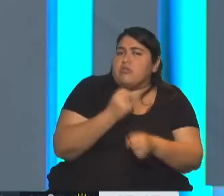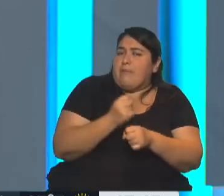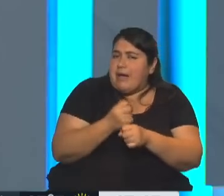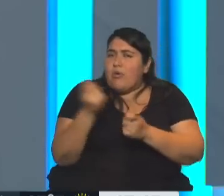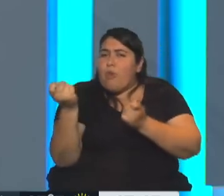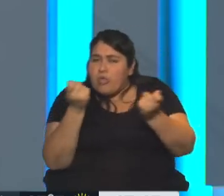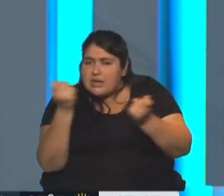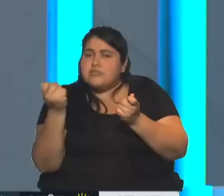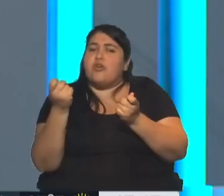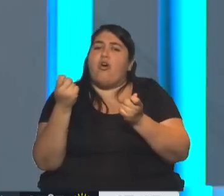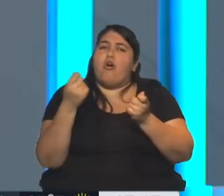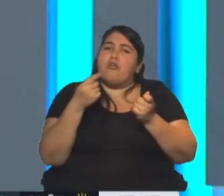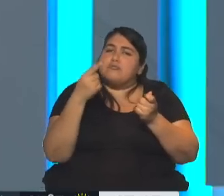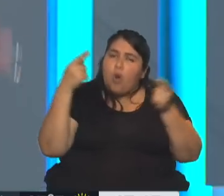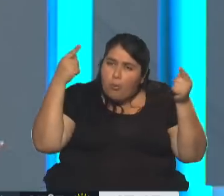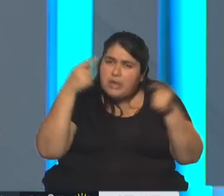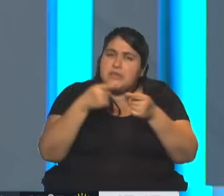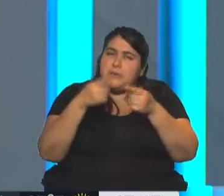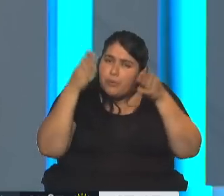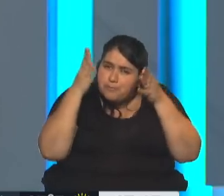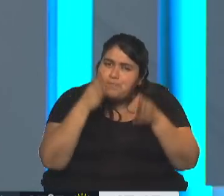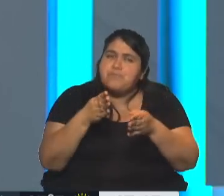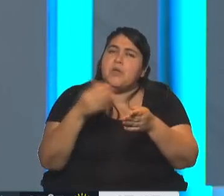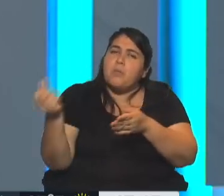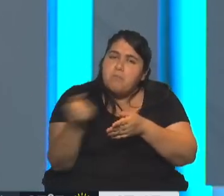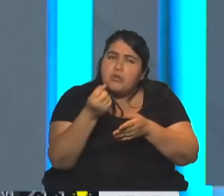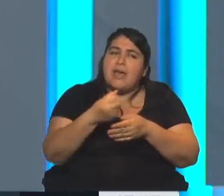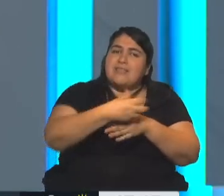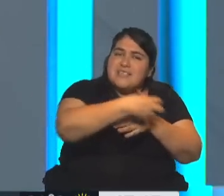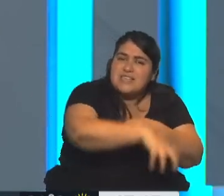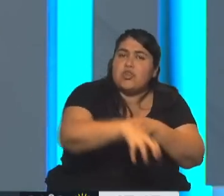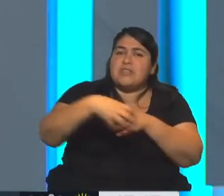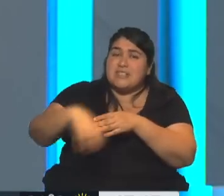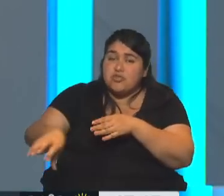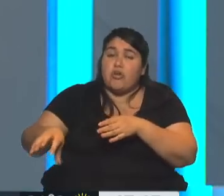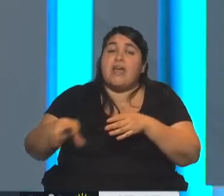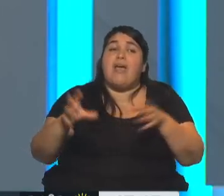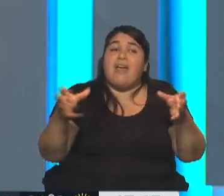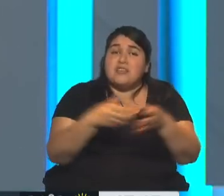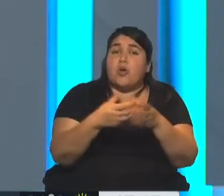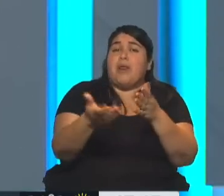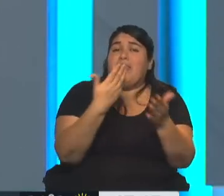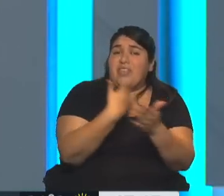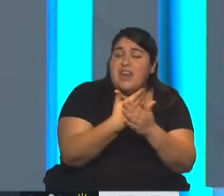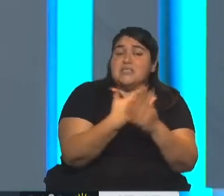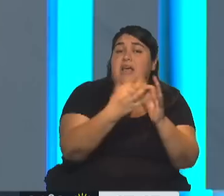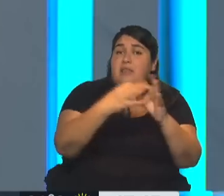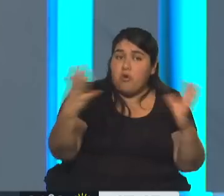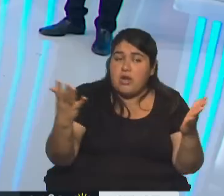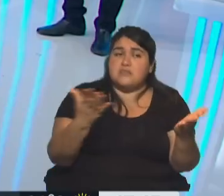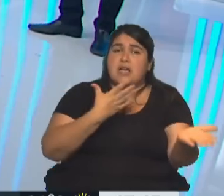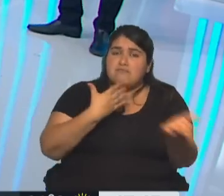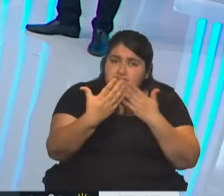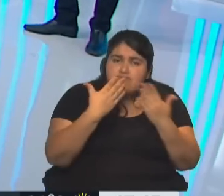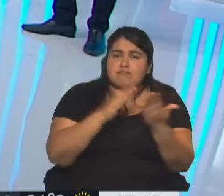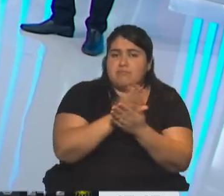tenemos que seguir girando al centro para construir un diálogo con los sectores de la derecha democrática. Así se refirió Gabriel Boric a